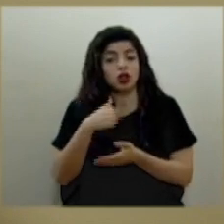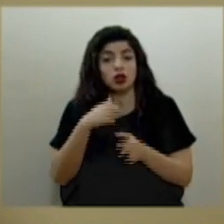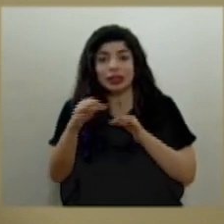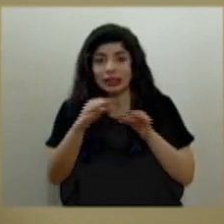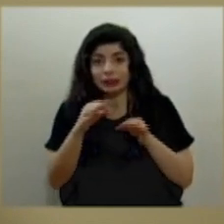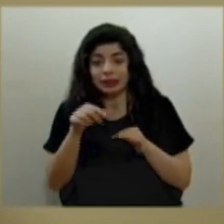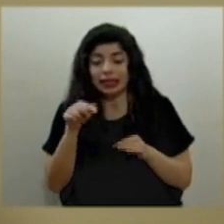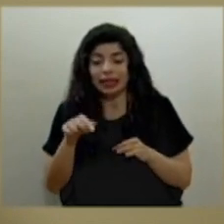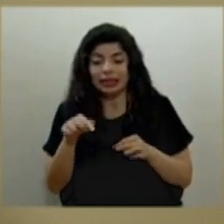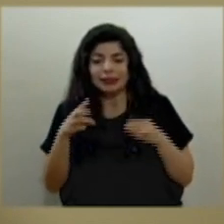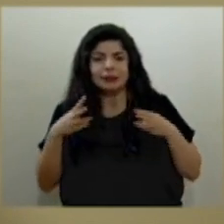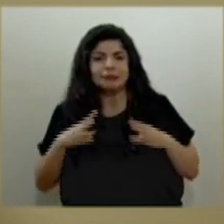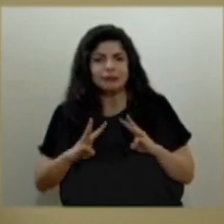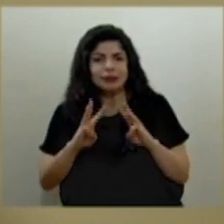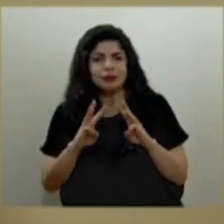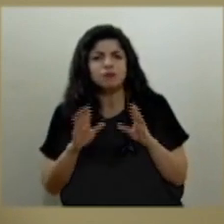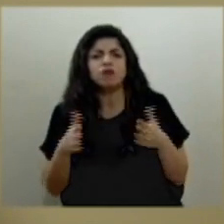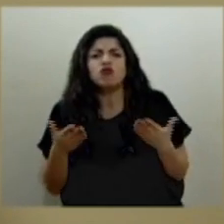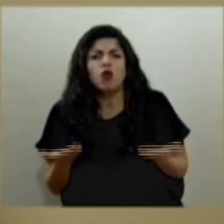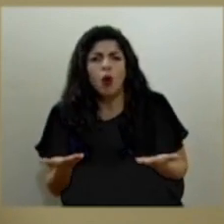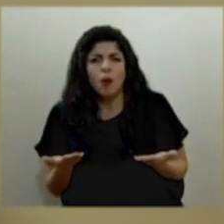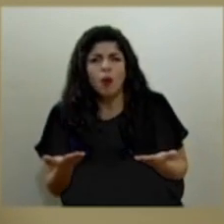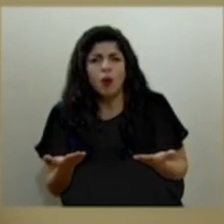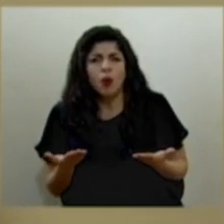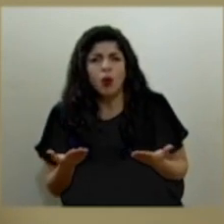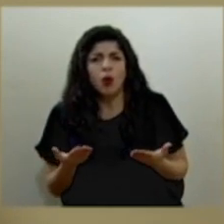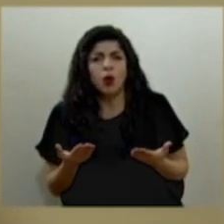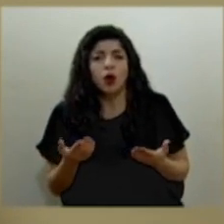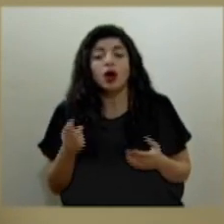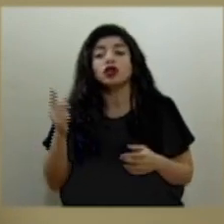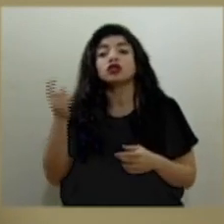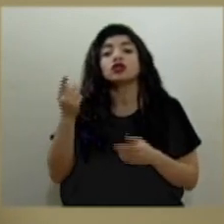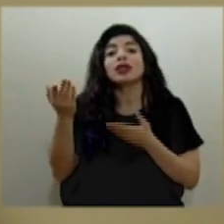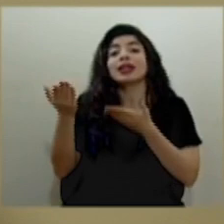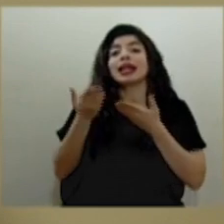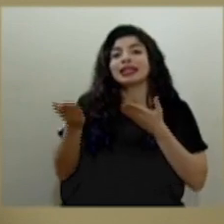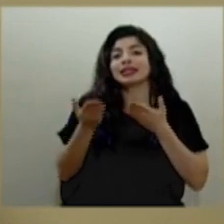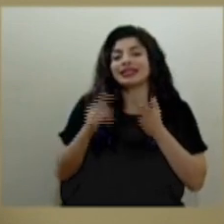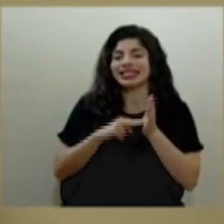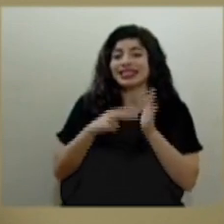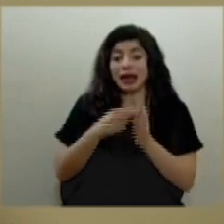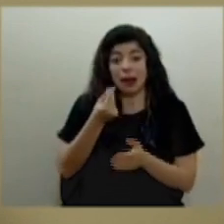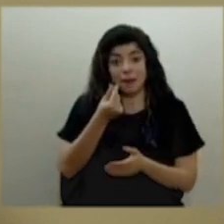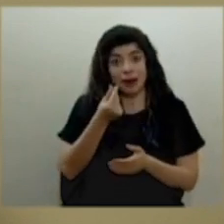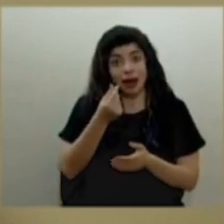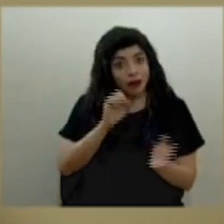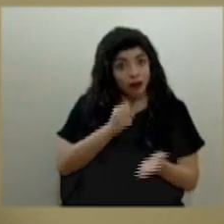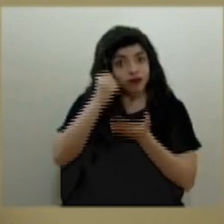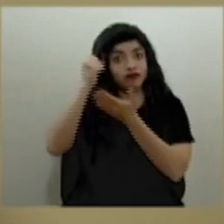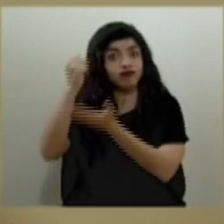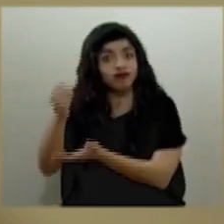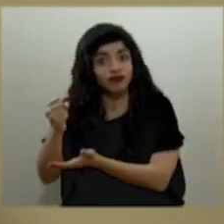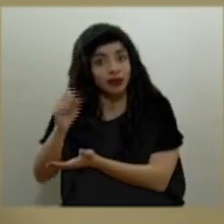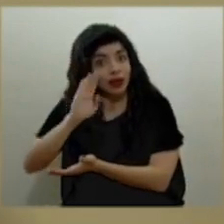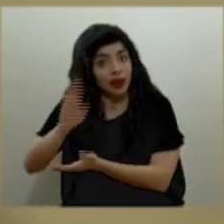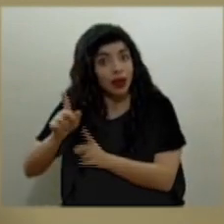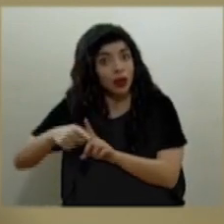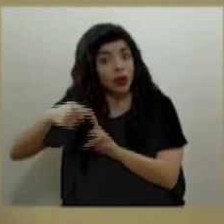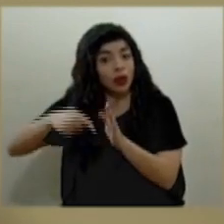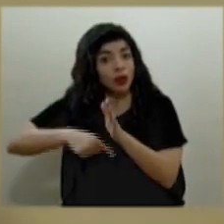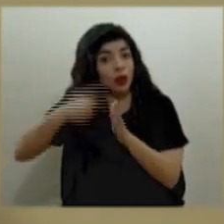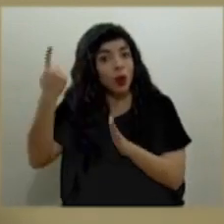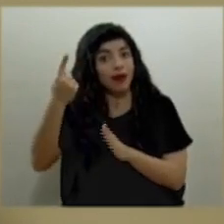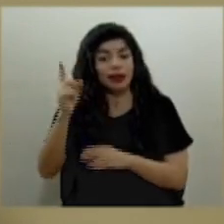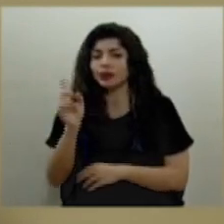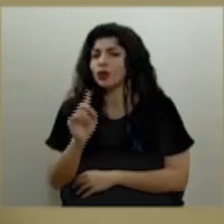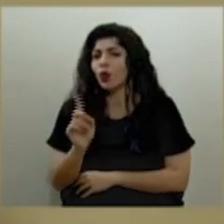la modalidad es contra la prestación del servicio, es decir, este monto no va de una sola vez